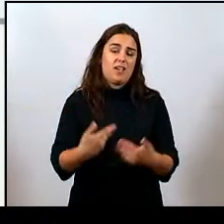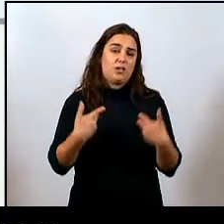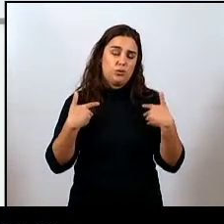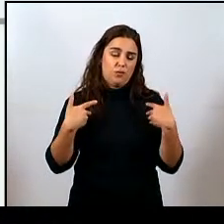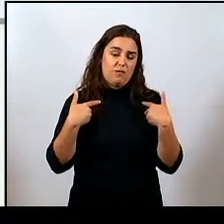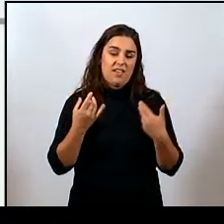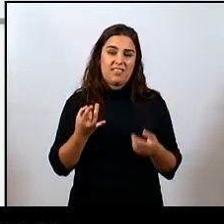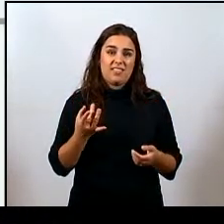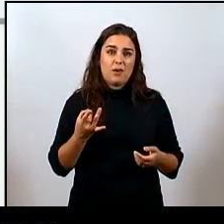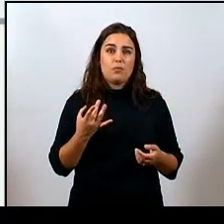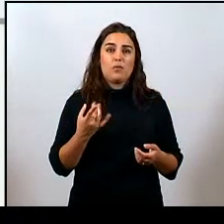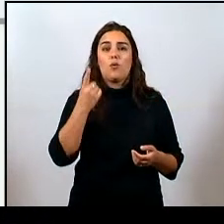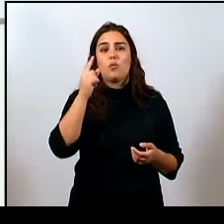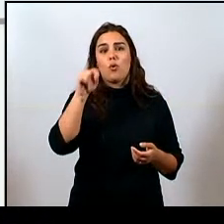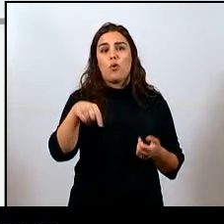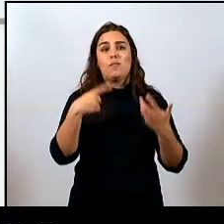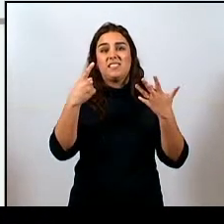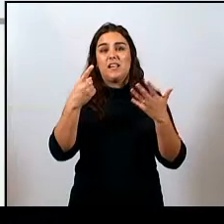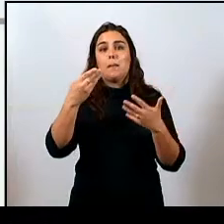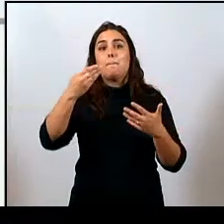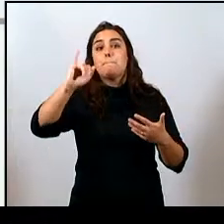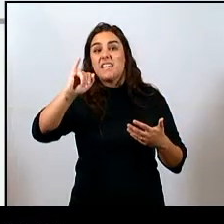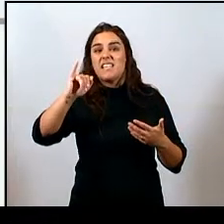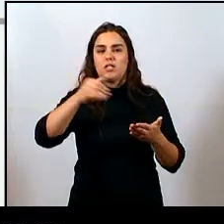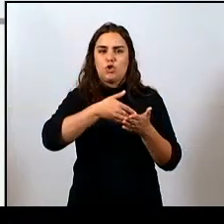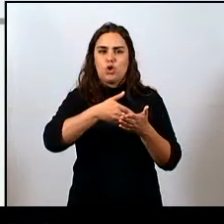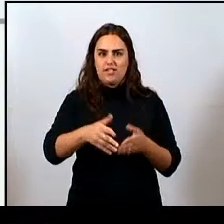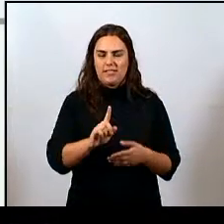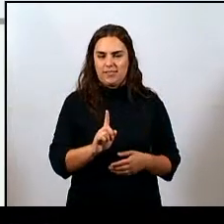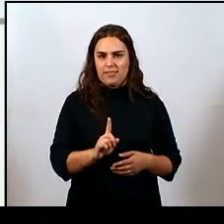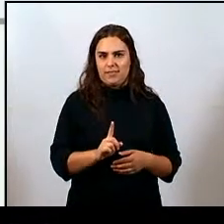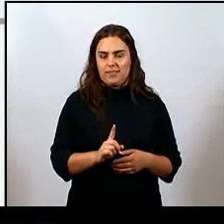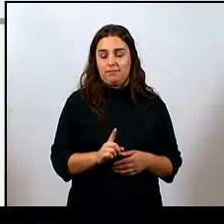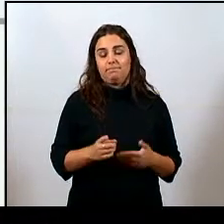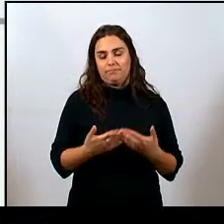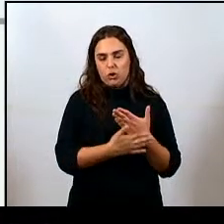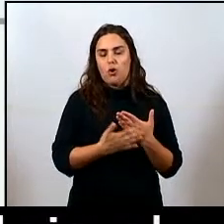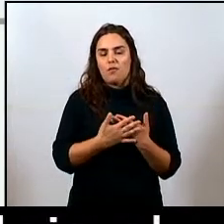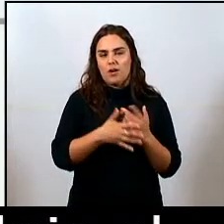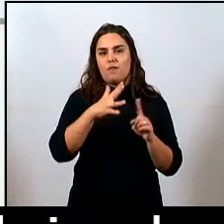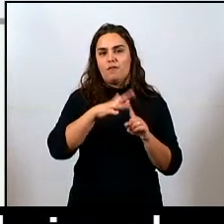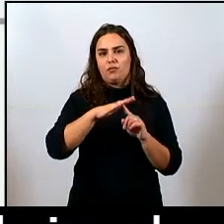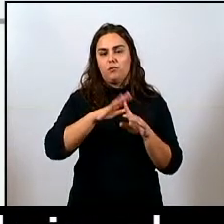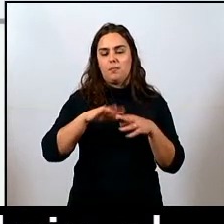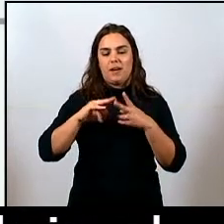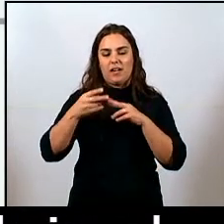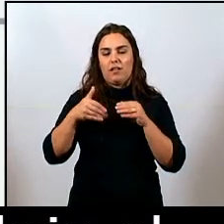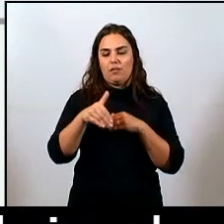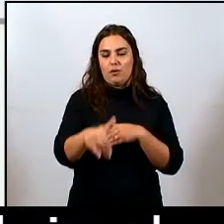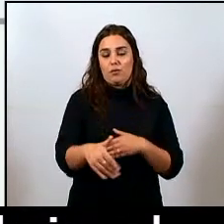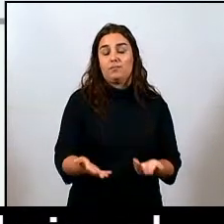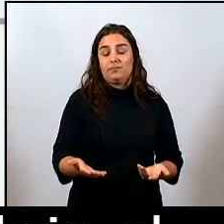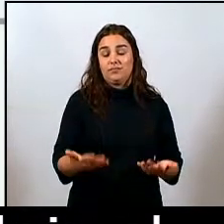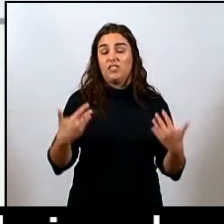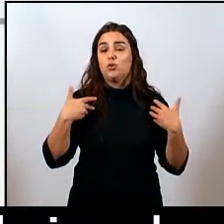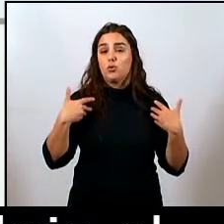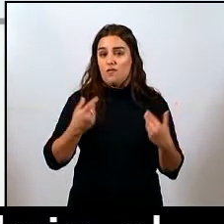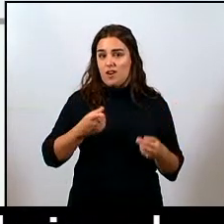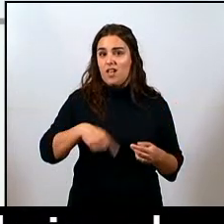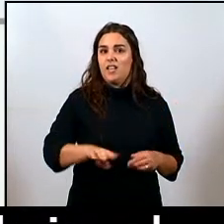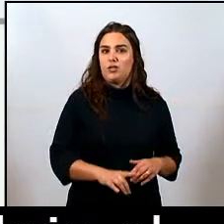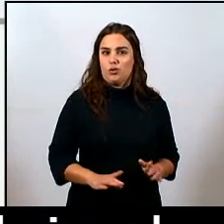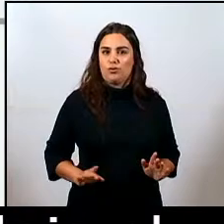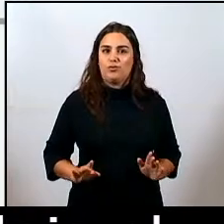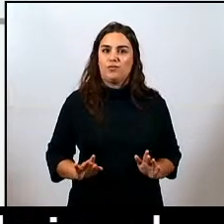deuda de más de 1,6 billones con B de euros que está dejando este Gobierno de factura a las nuevas generaciones. Lo van a pagar ellos y van a tener